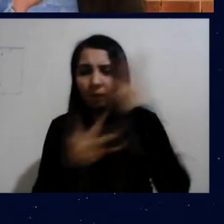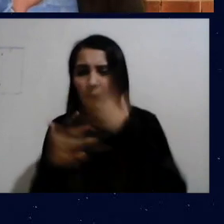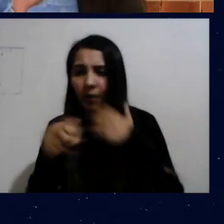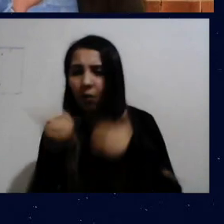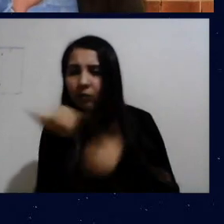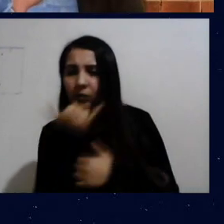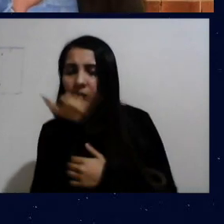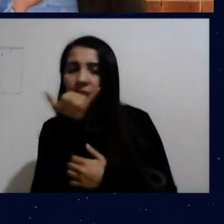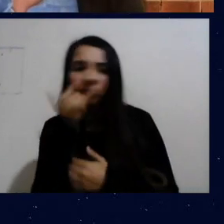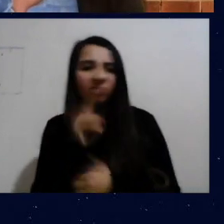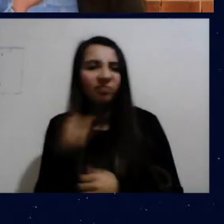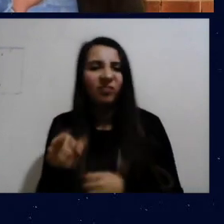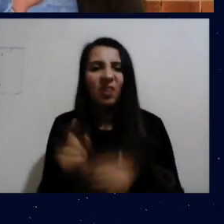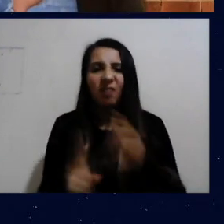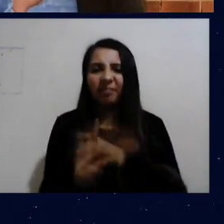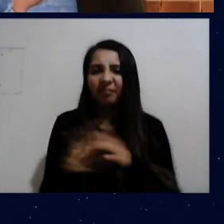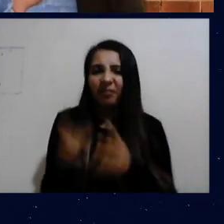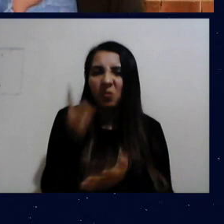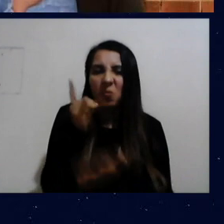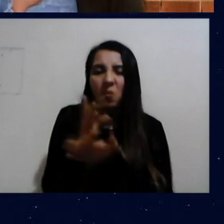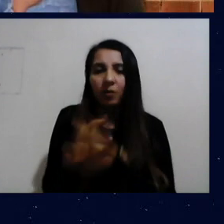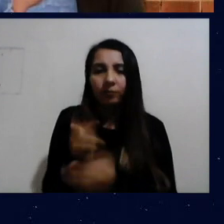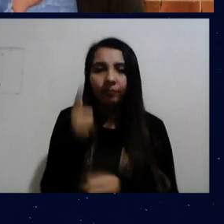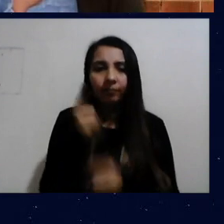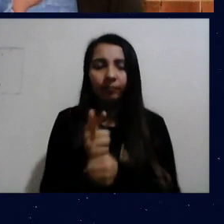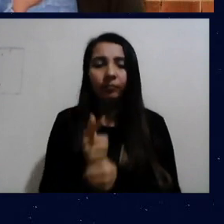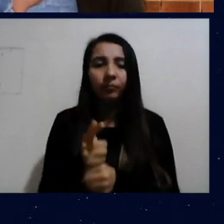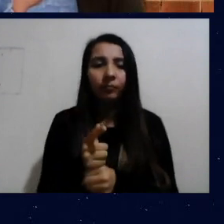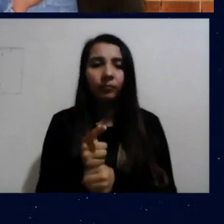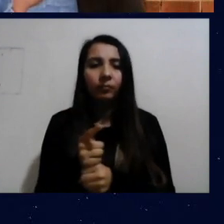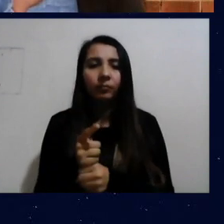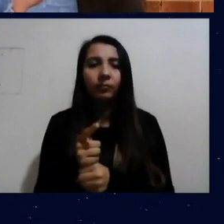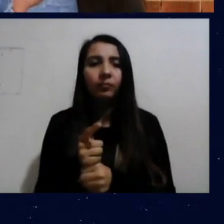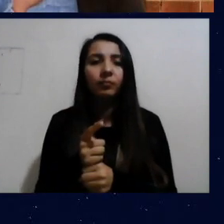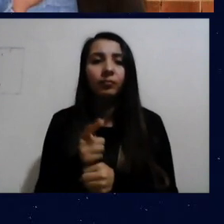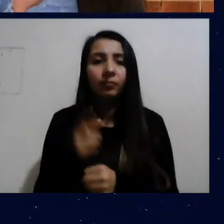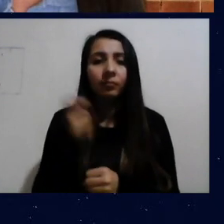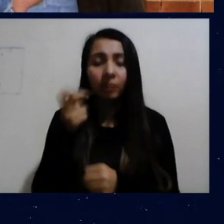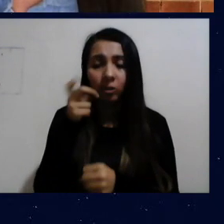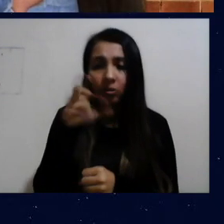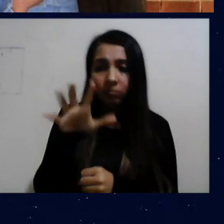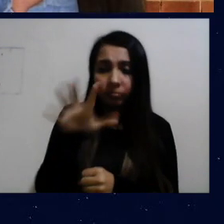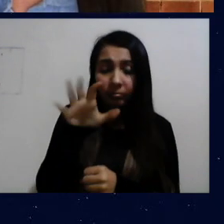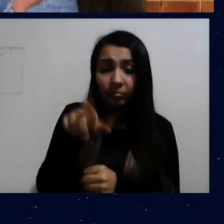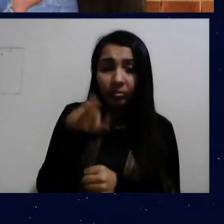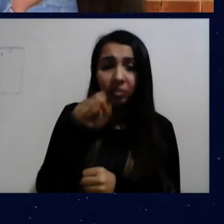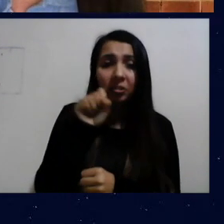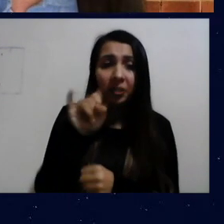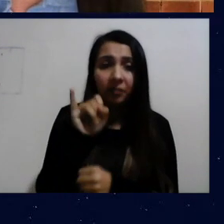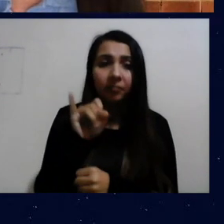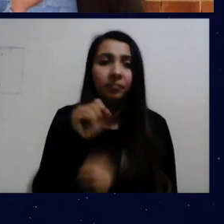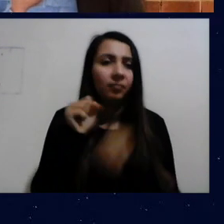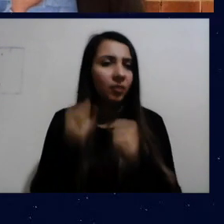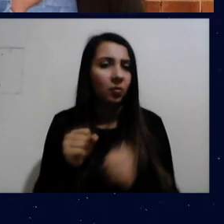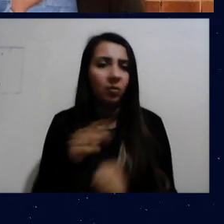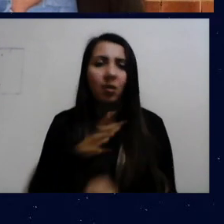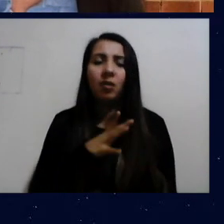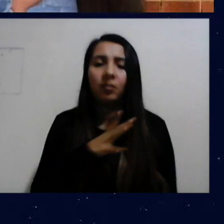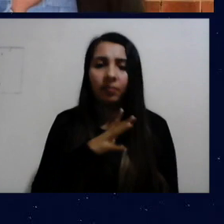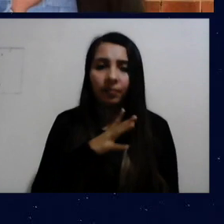lo detectas, lo has detectado. No hay duda, no hay lugar a duda. Y la van a detectar con UV